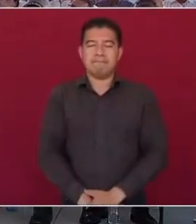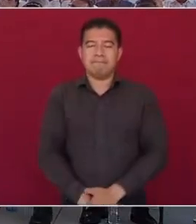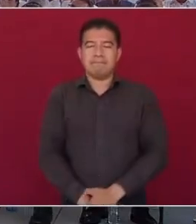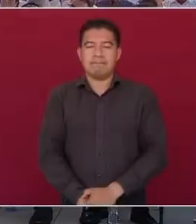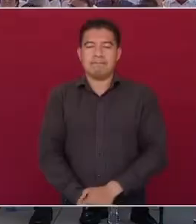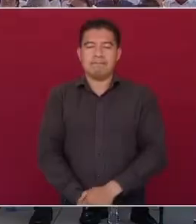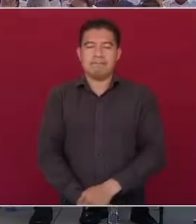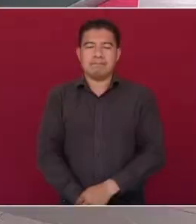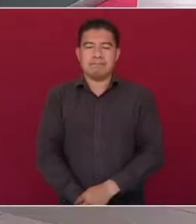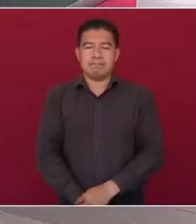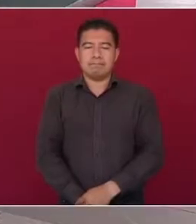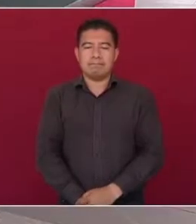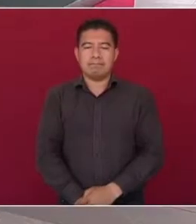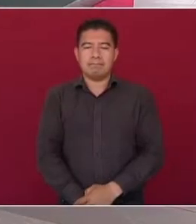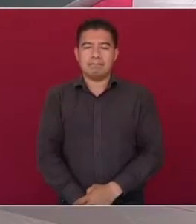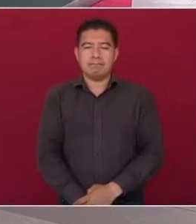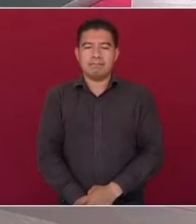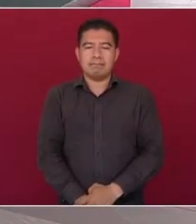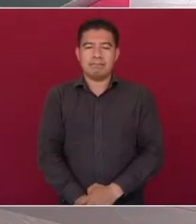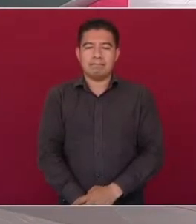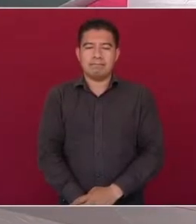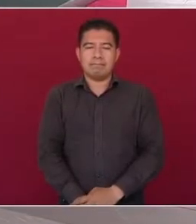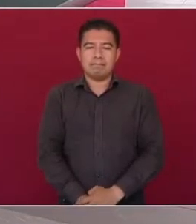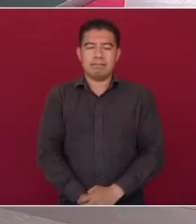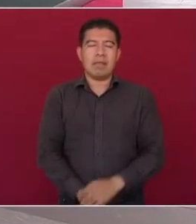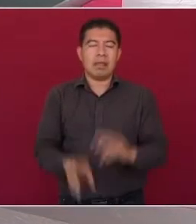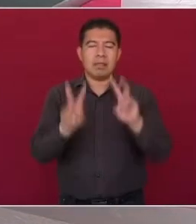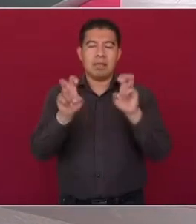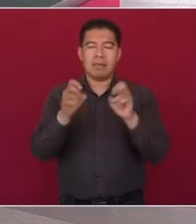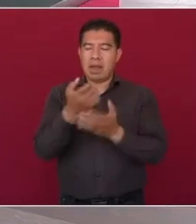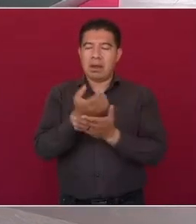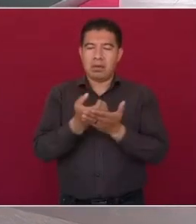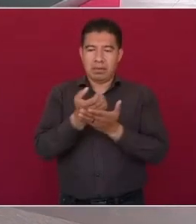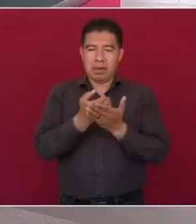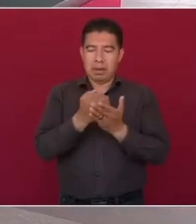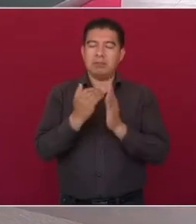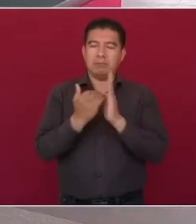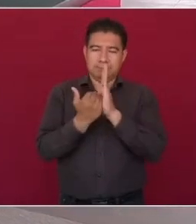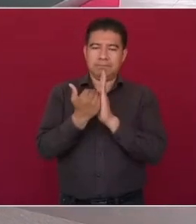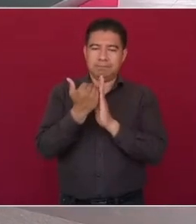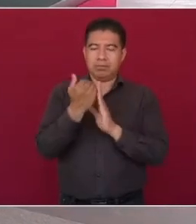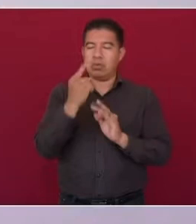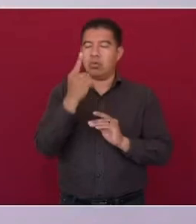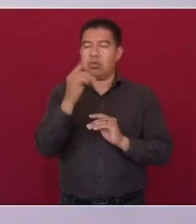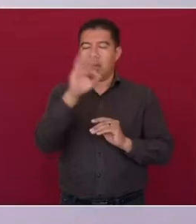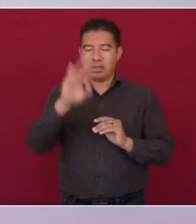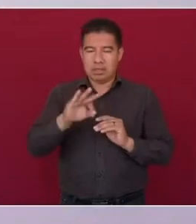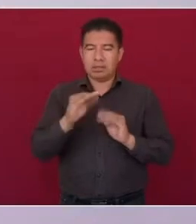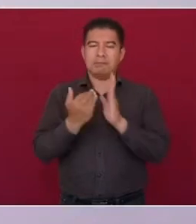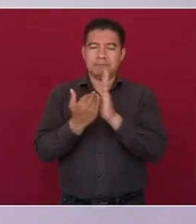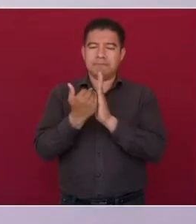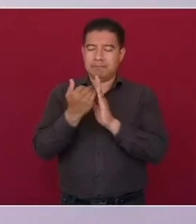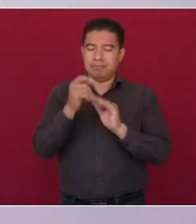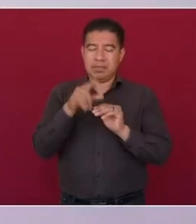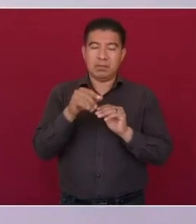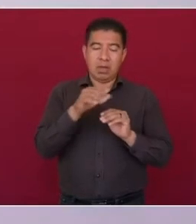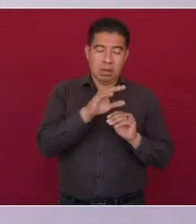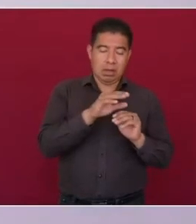La economía creció en 1% en el primer trimestre del año. La inflación al cierre de mayo fue